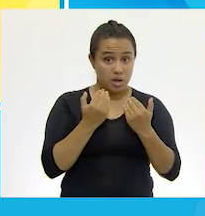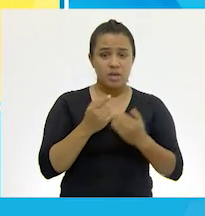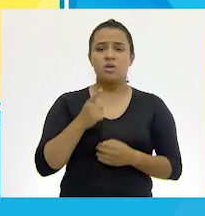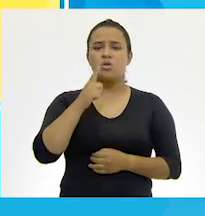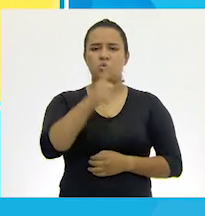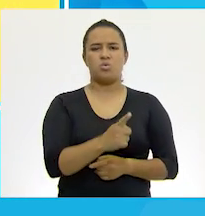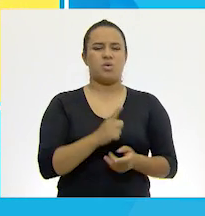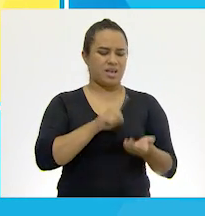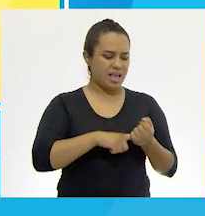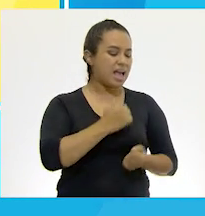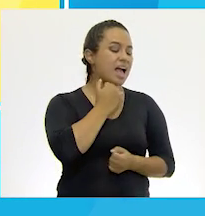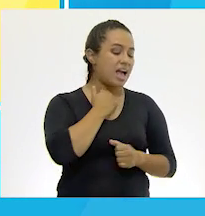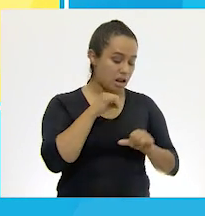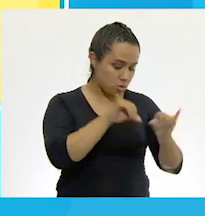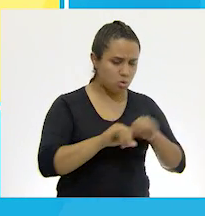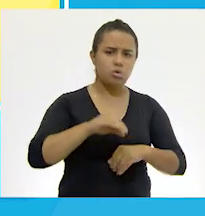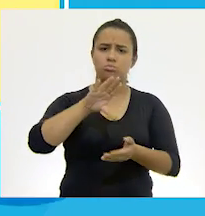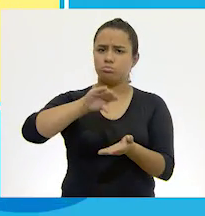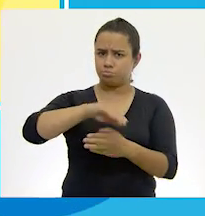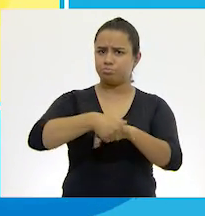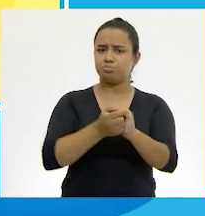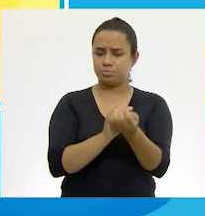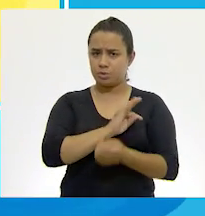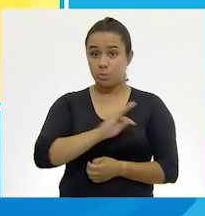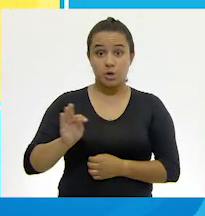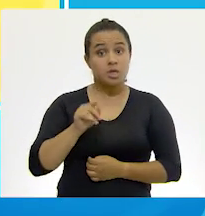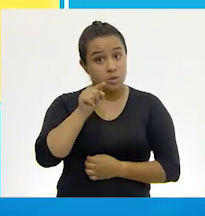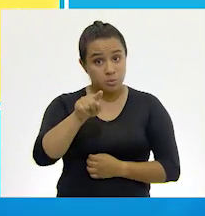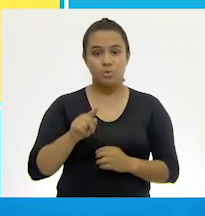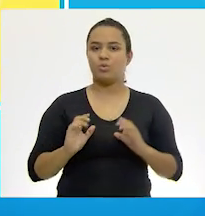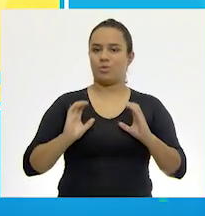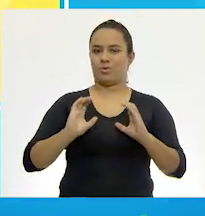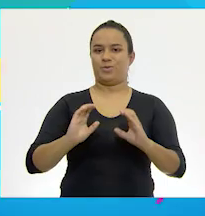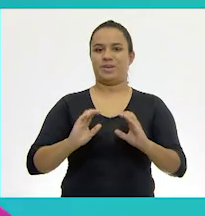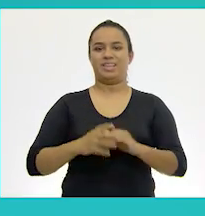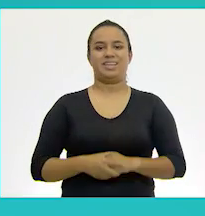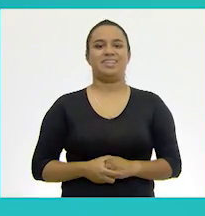usa desinfectantes a base de alcohol. ¡Cuídate!